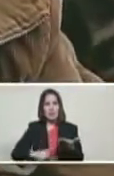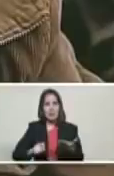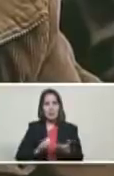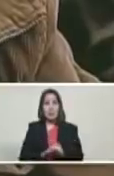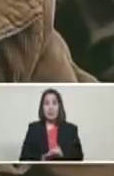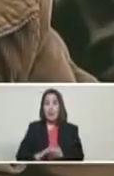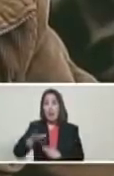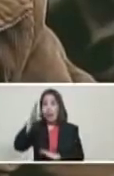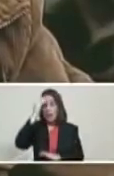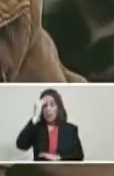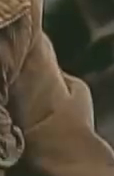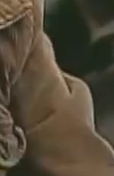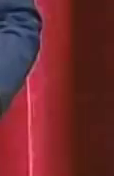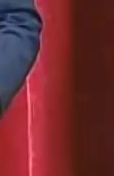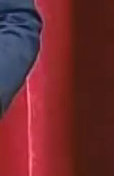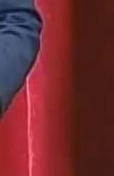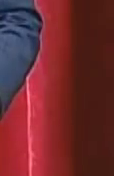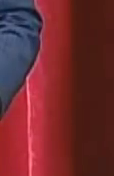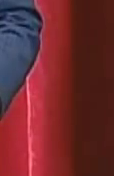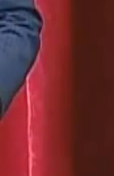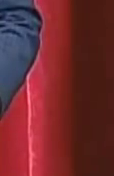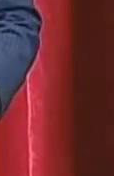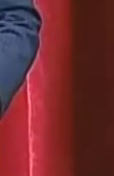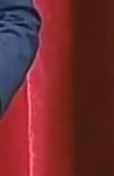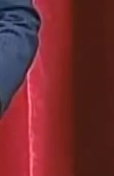Y aprendió en Misión Robinson 1.